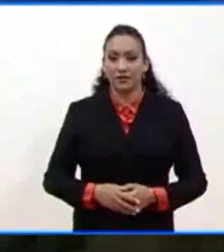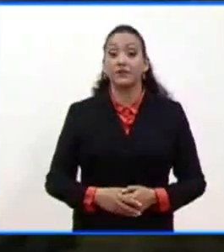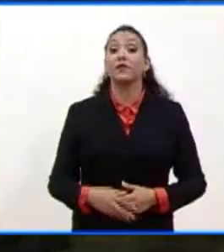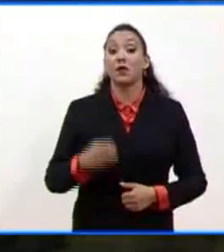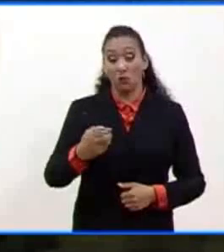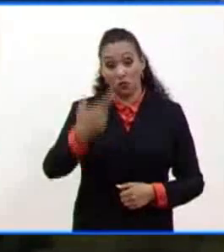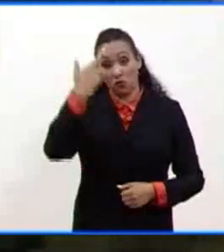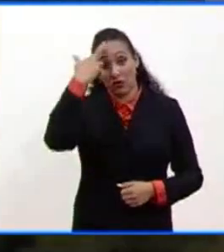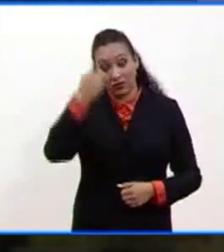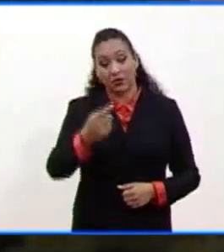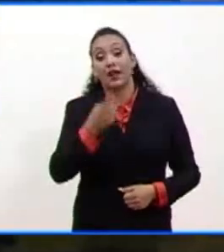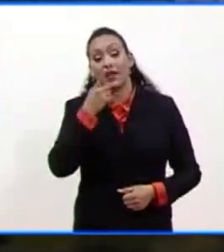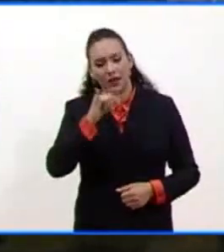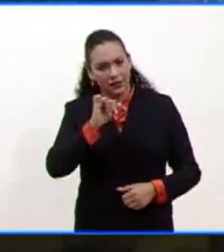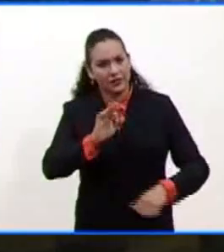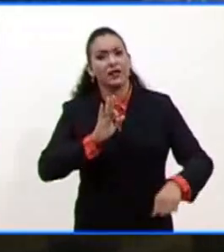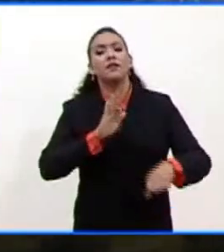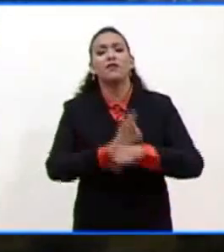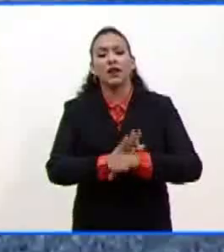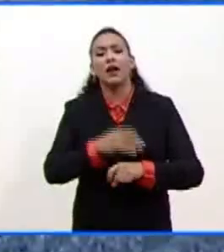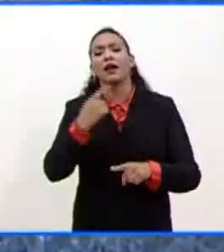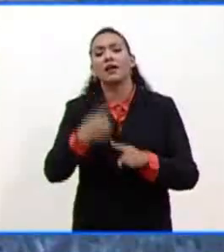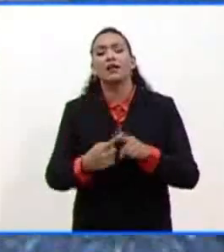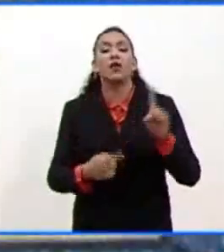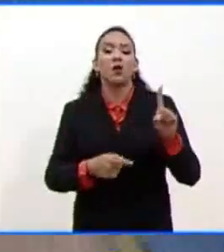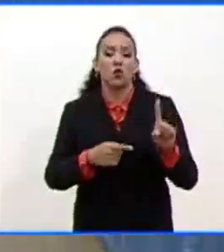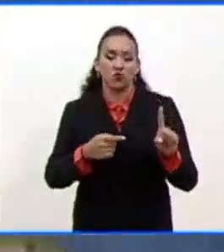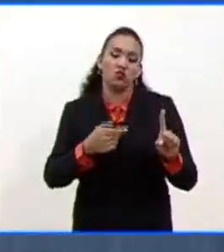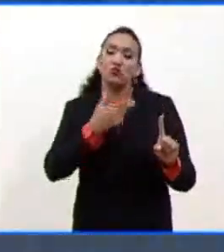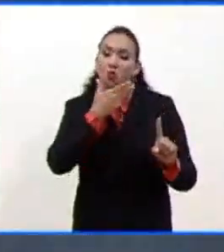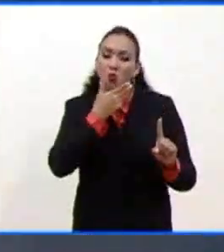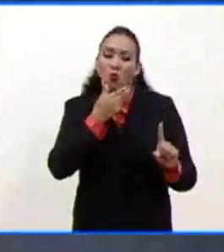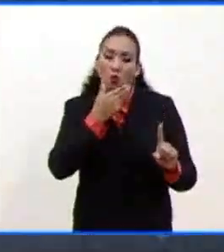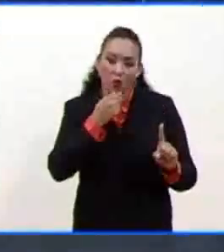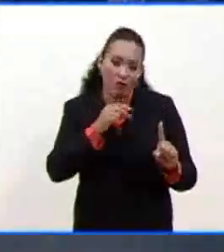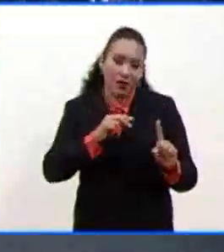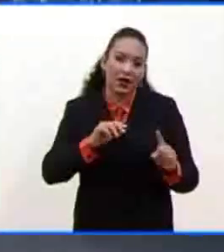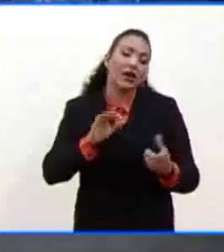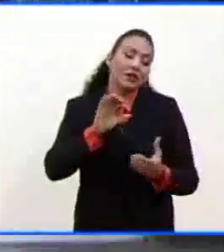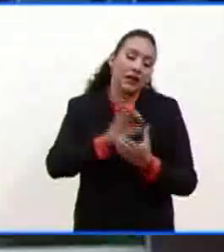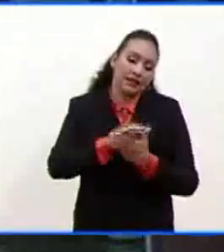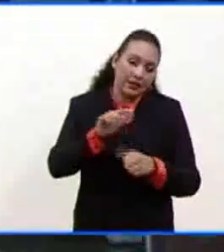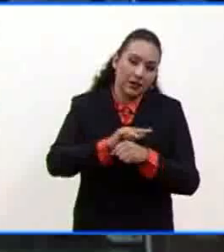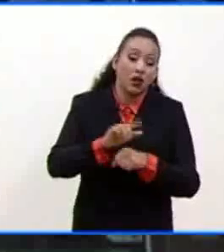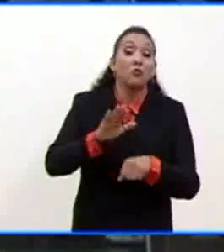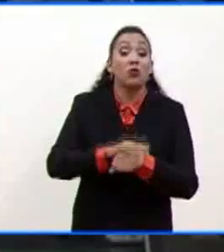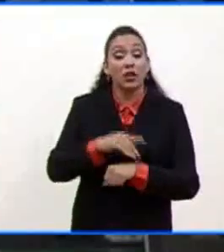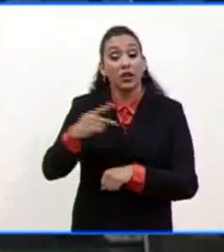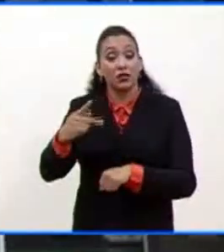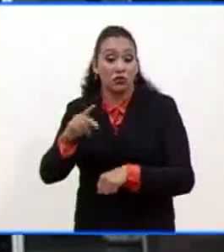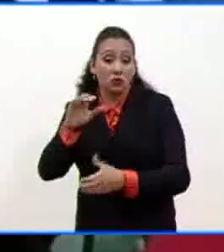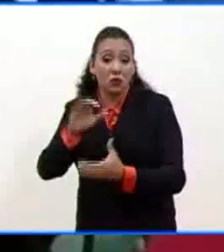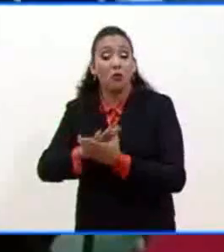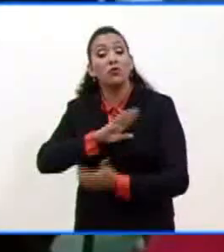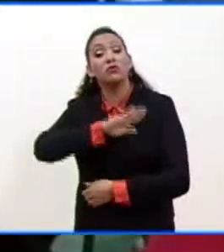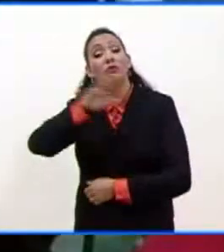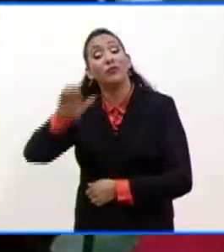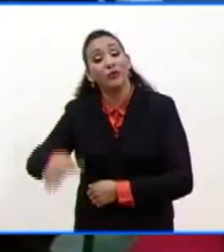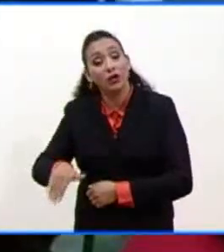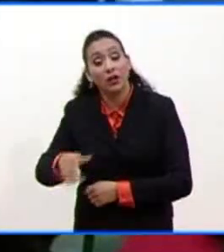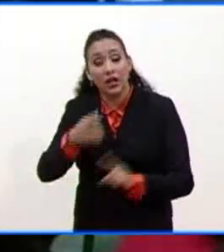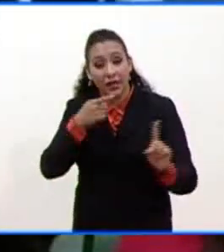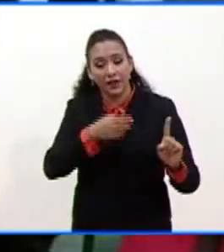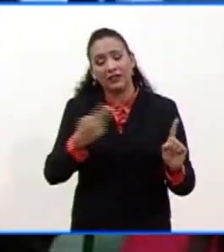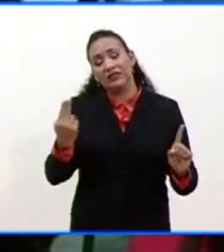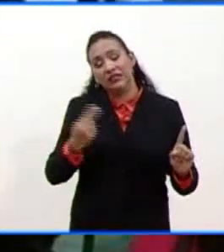estas razones concedió la protección de la justicia a un concubino que al fallecimiento de su pareja del mismo sexo solicitó la pensión